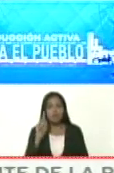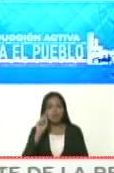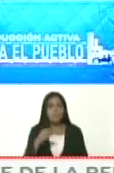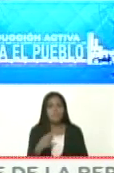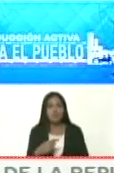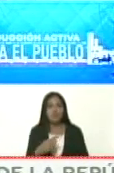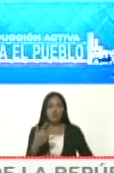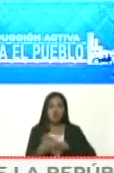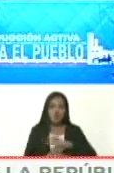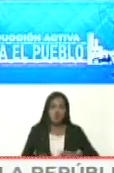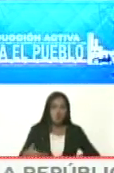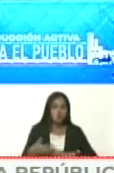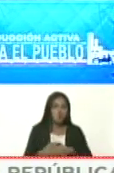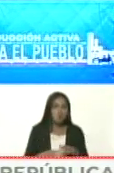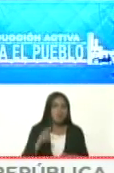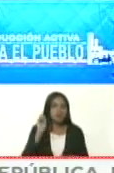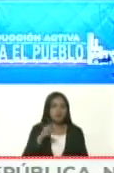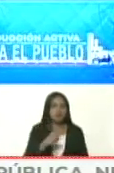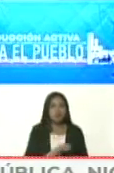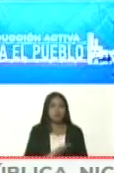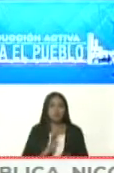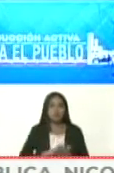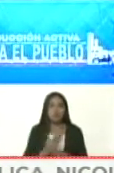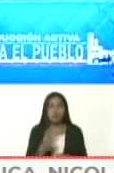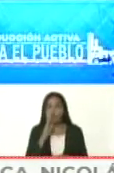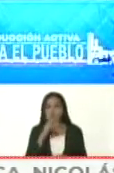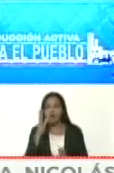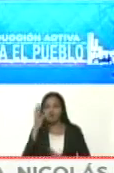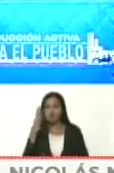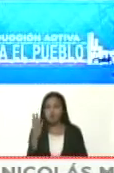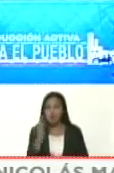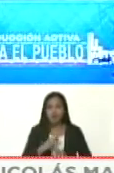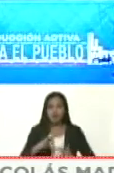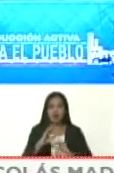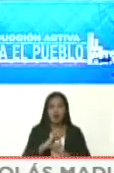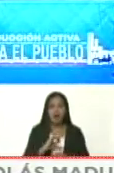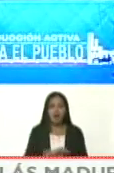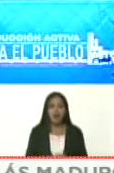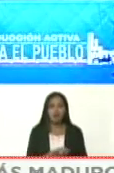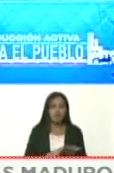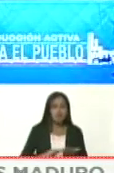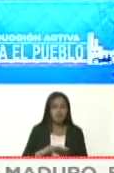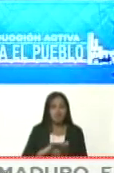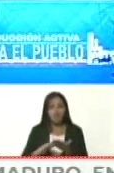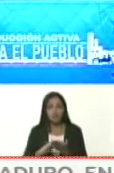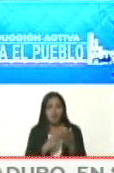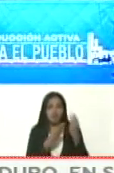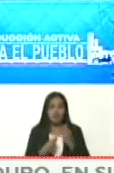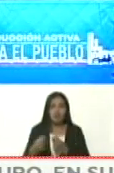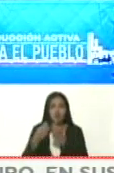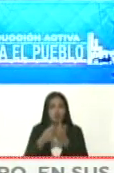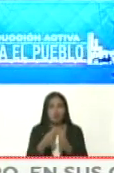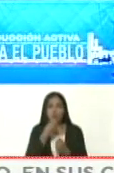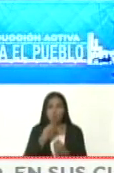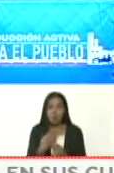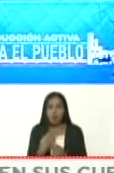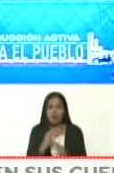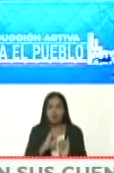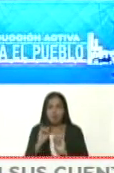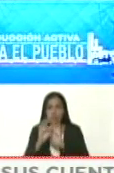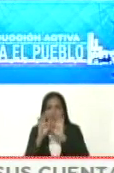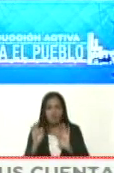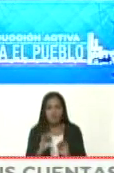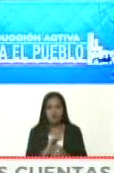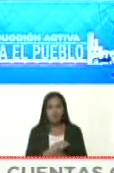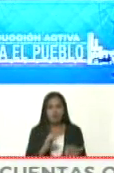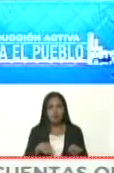los problemas, porque sin lugar a duda la recuperación de la economía en buena parte pasa por